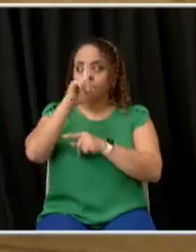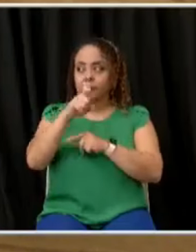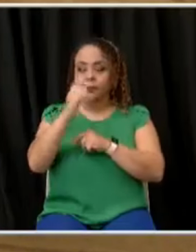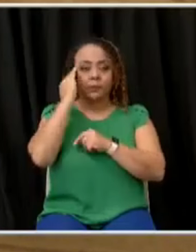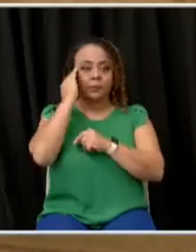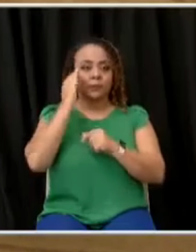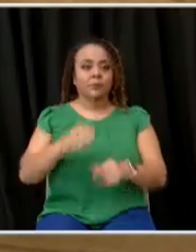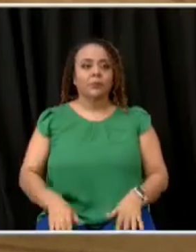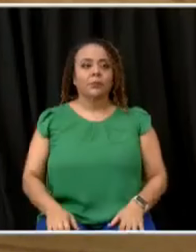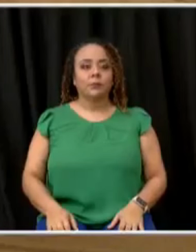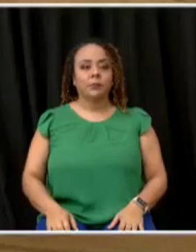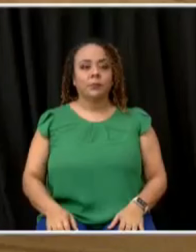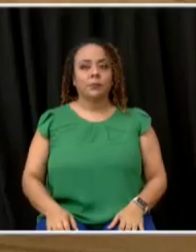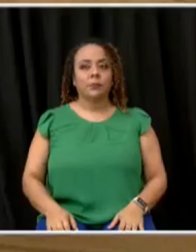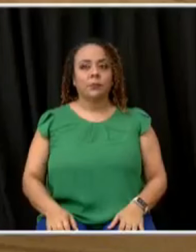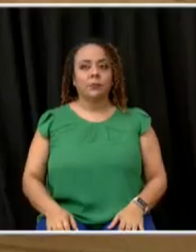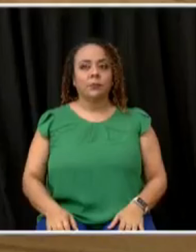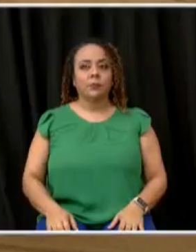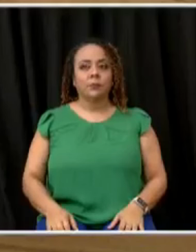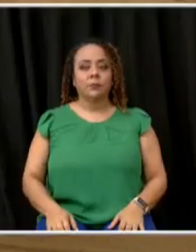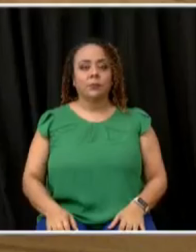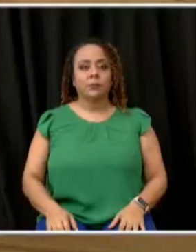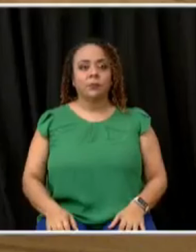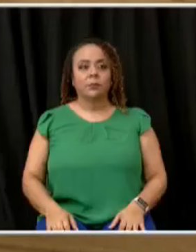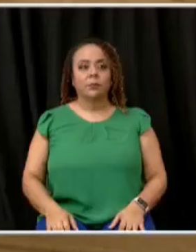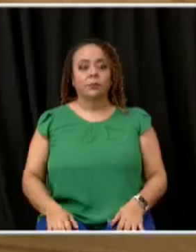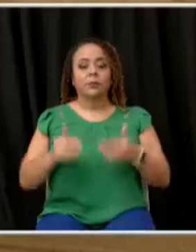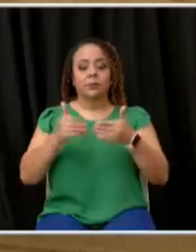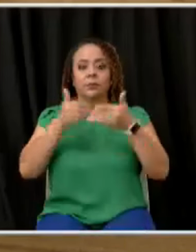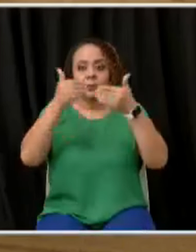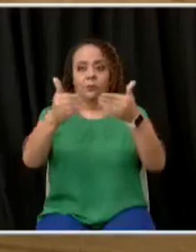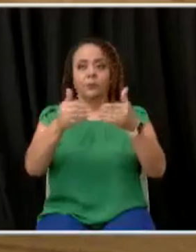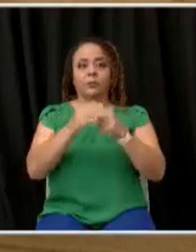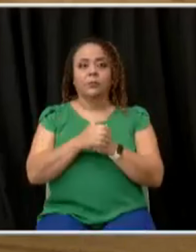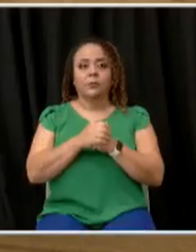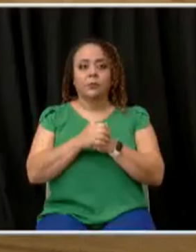conocer. Finalizando, doctor, en la siguiente diapositiva,